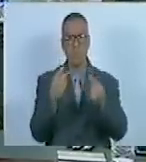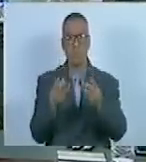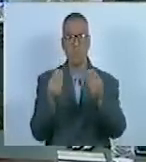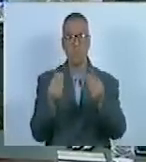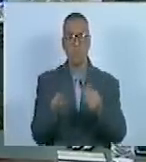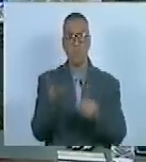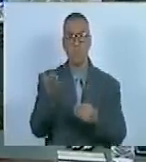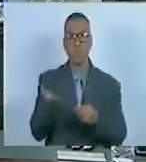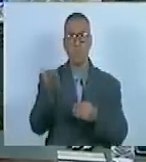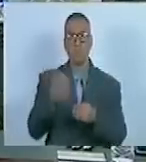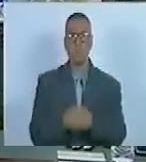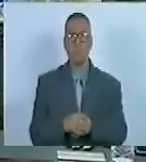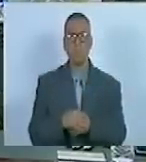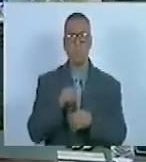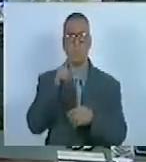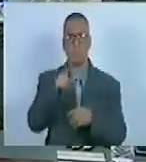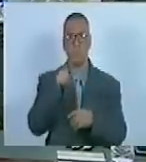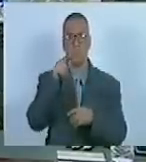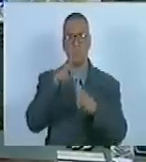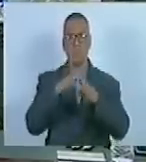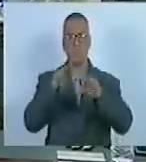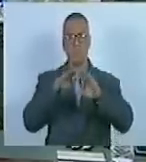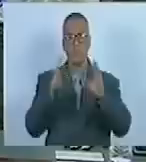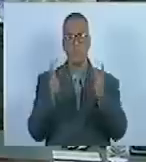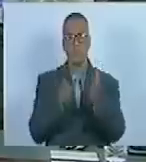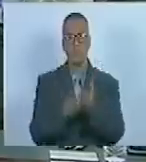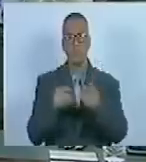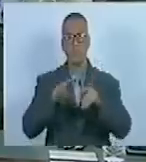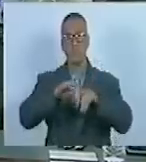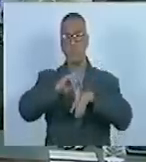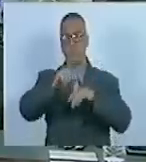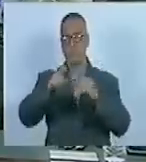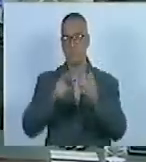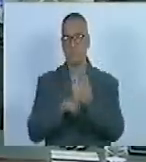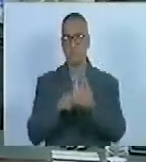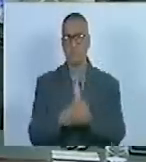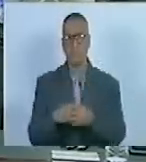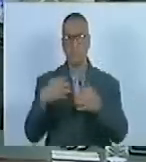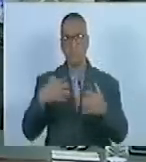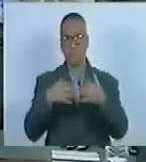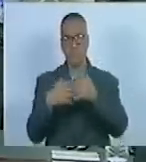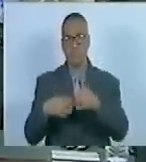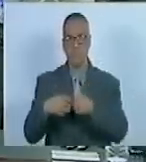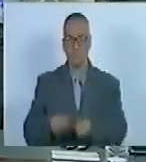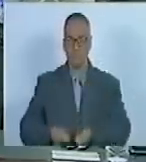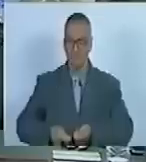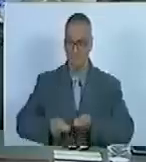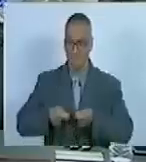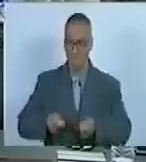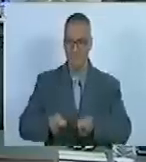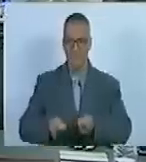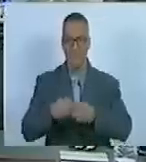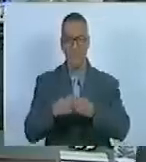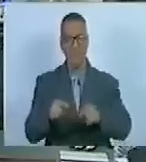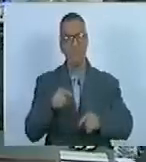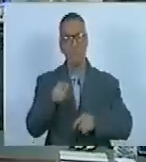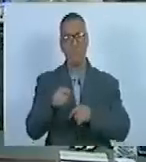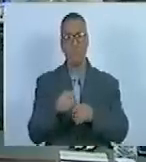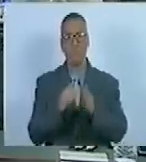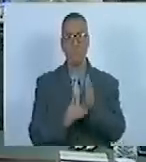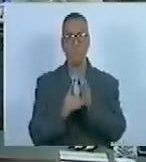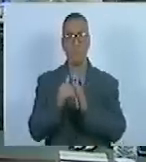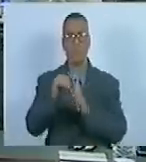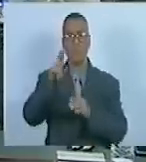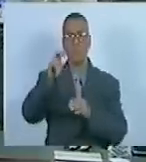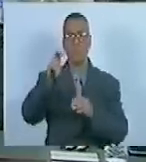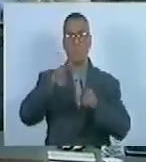importante para esa parte del mundo y para el planeta, que lucha y puja por el surgimiento de